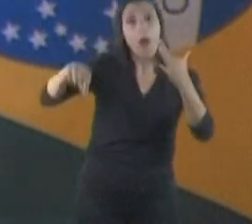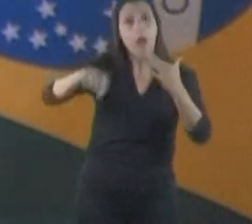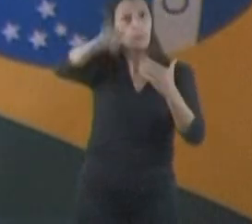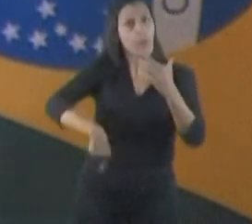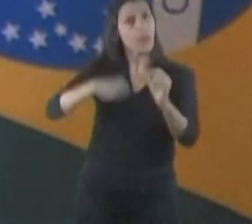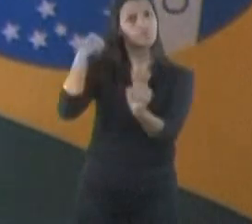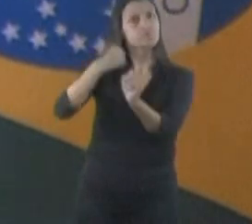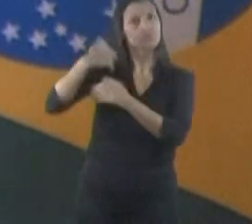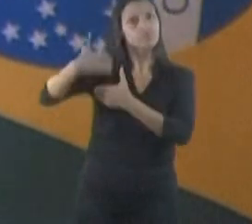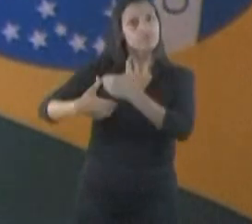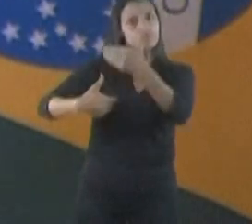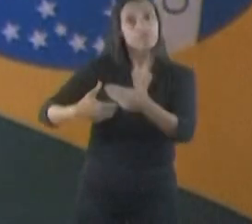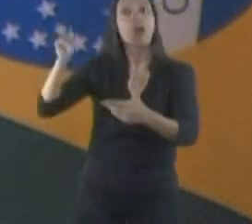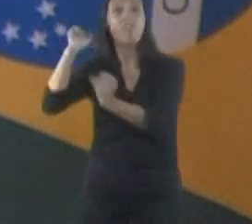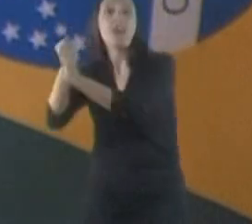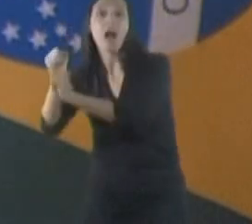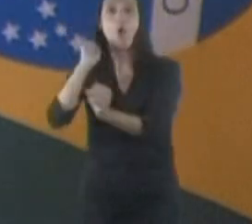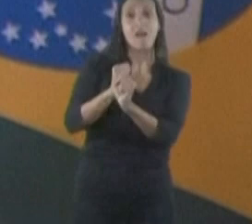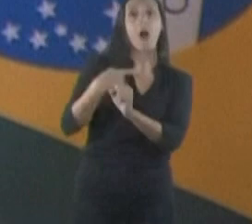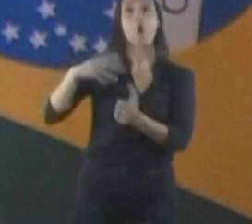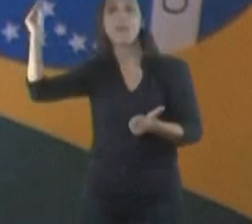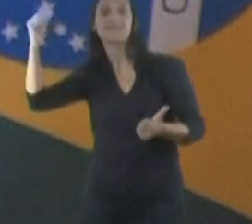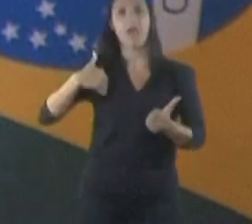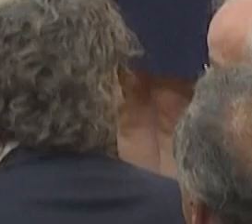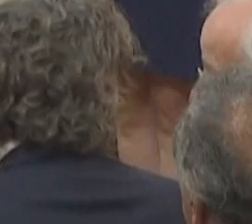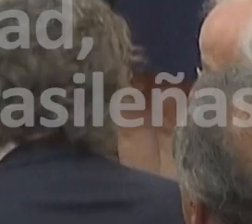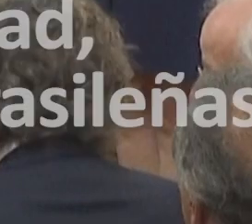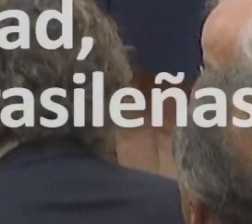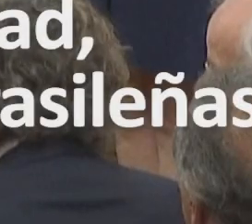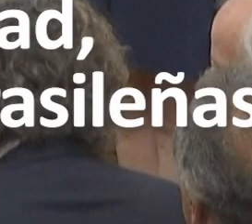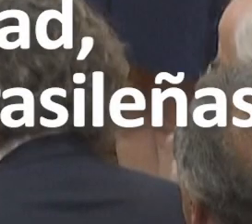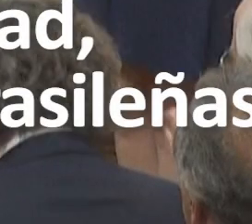que tenemos que hacer, los unos y los otros, argentinos y brasileros.